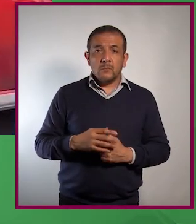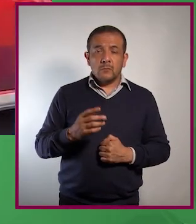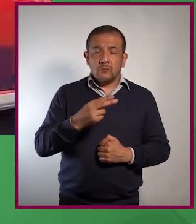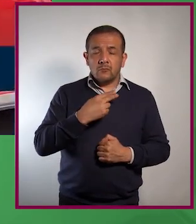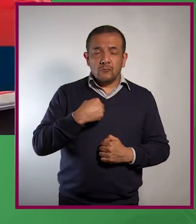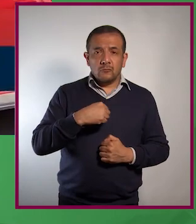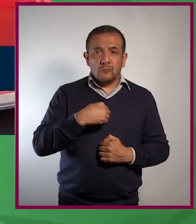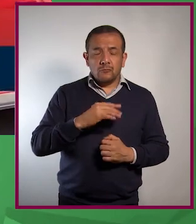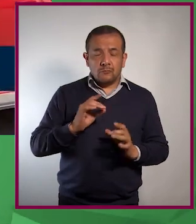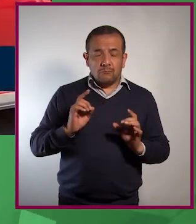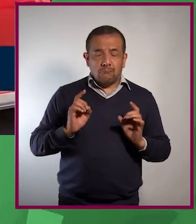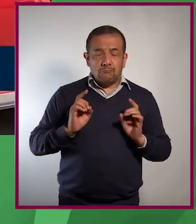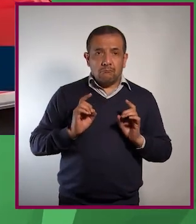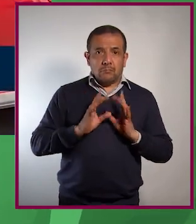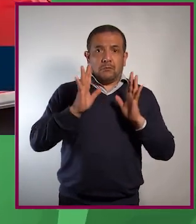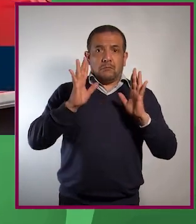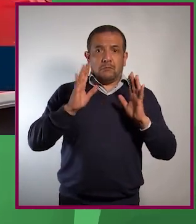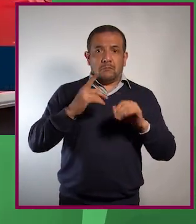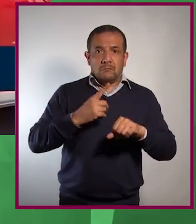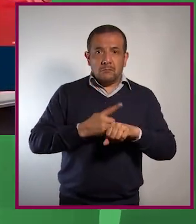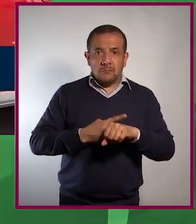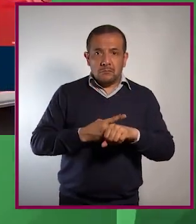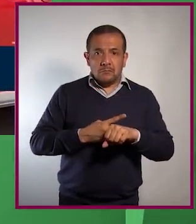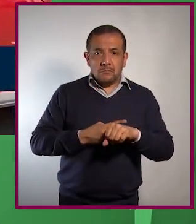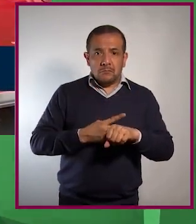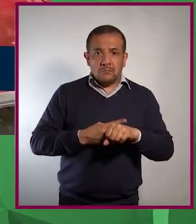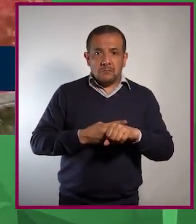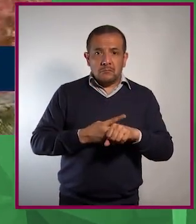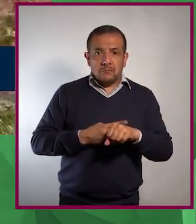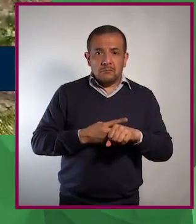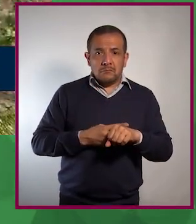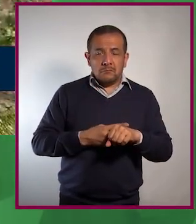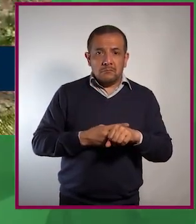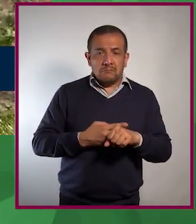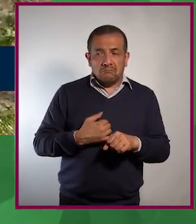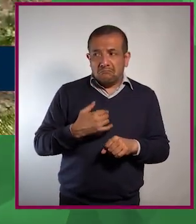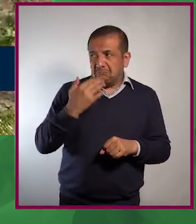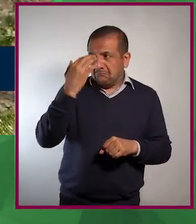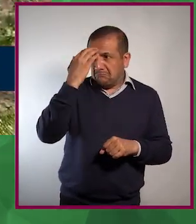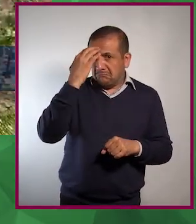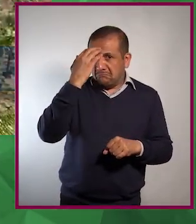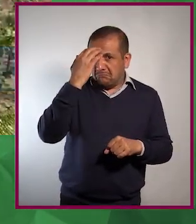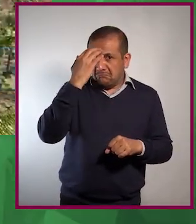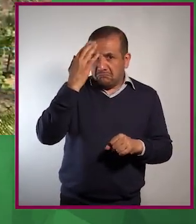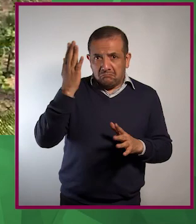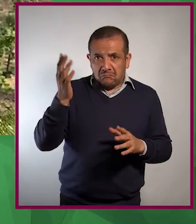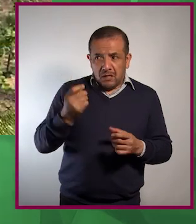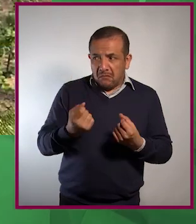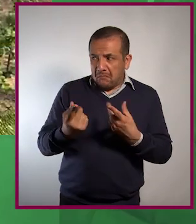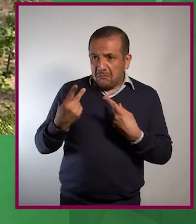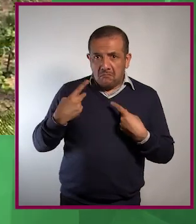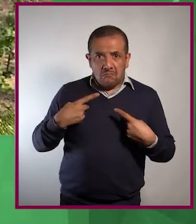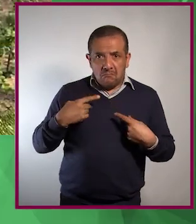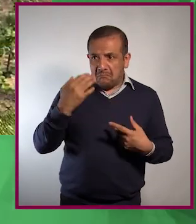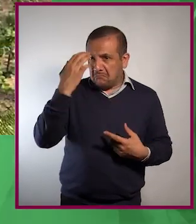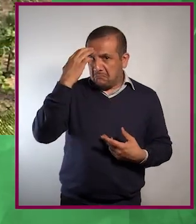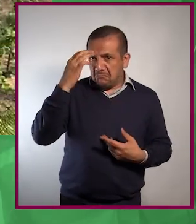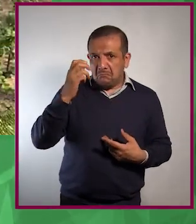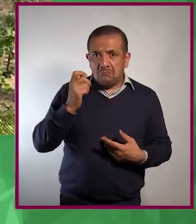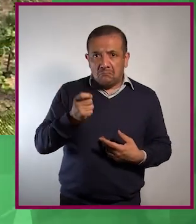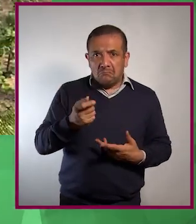Se encuentra uno con una enfermedad que no, pues no es conocida para la mayoría